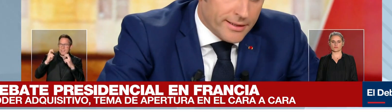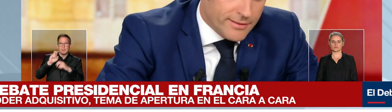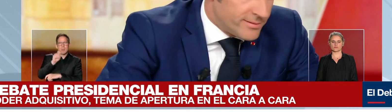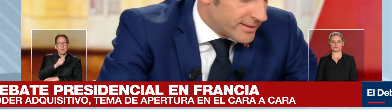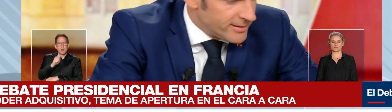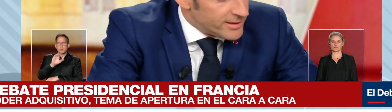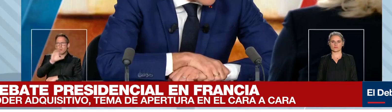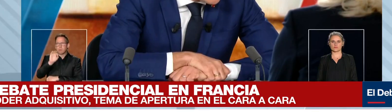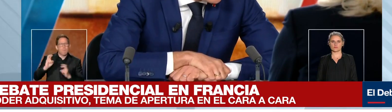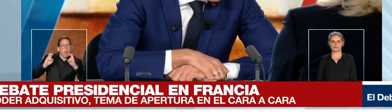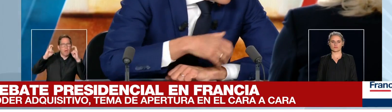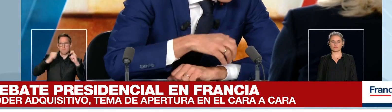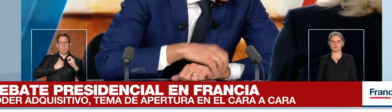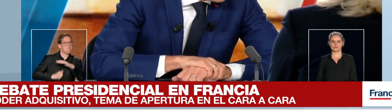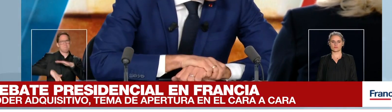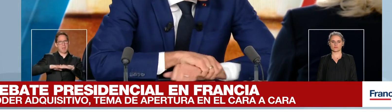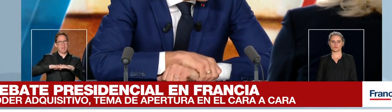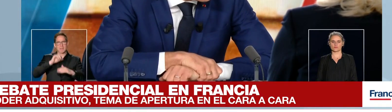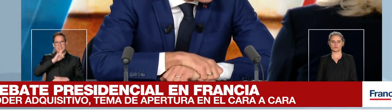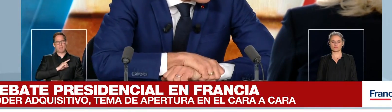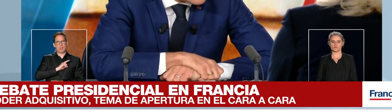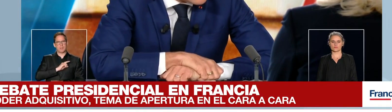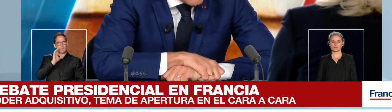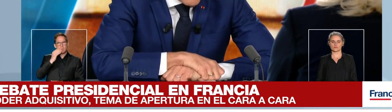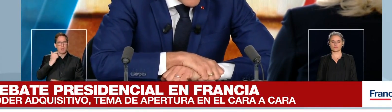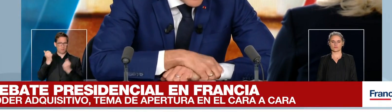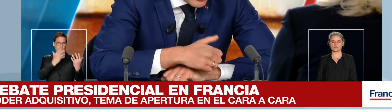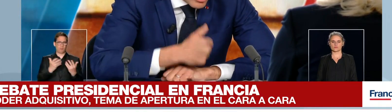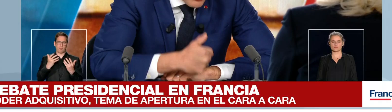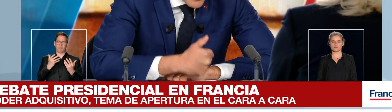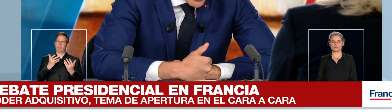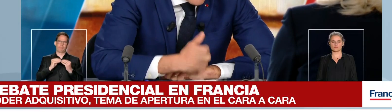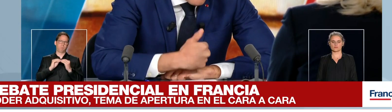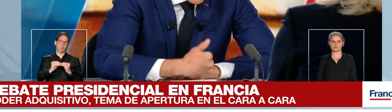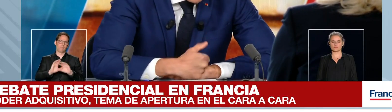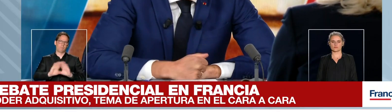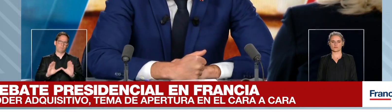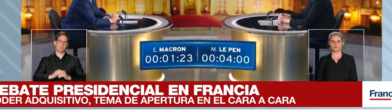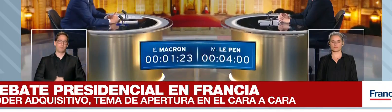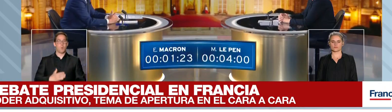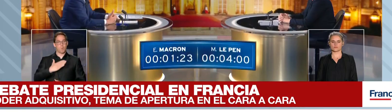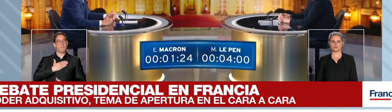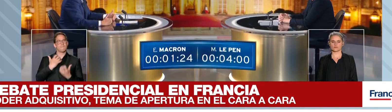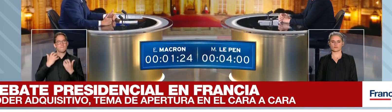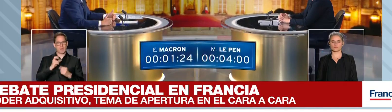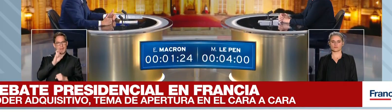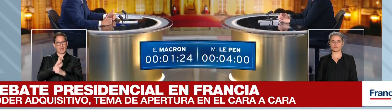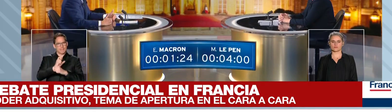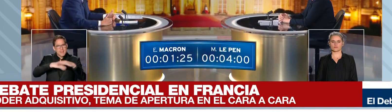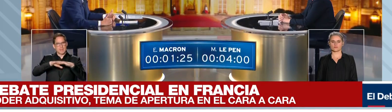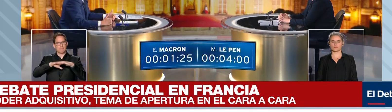100% para algunas energías, pues entonces terminamos con unas cifras que son problemáticas. Entonces, lo primero es mantener este